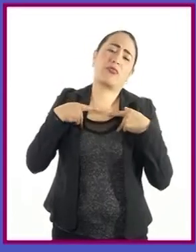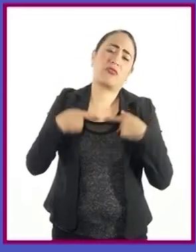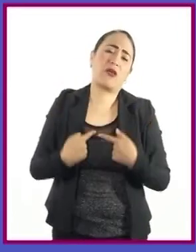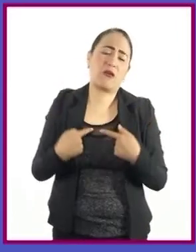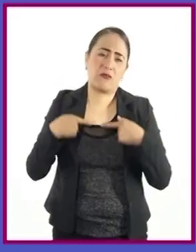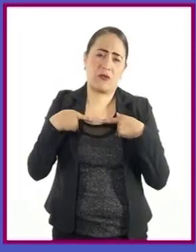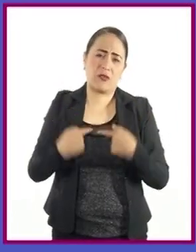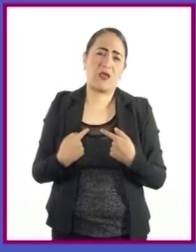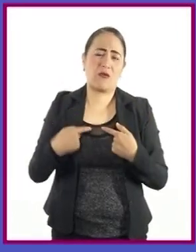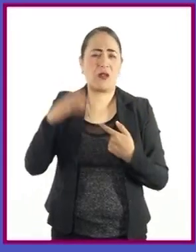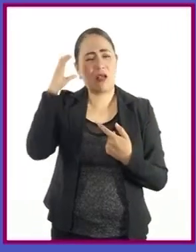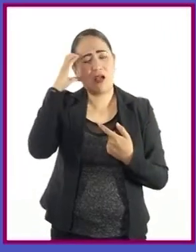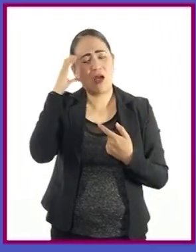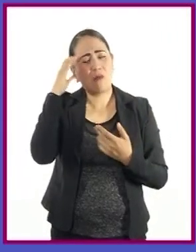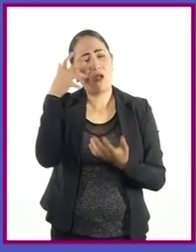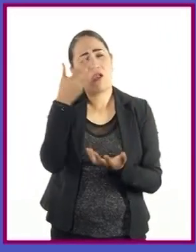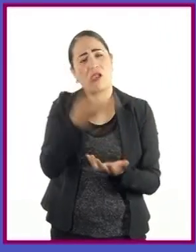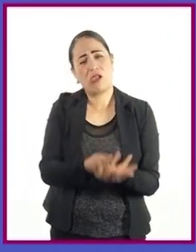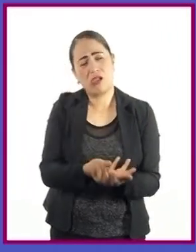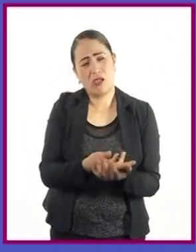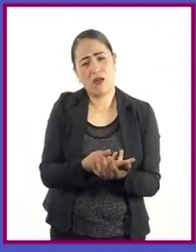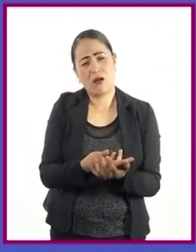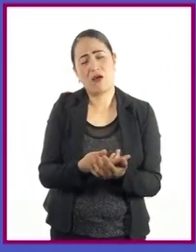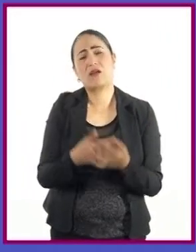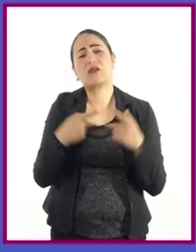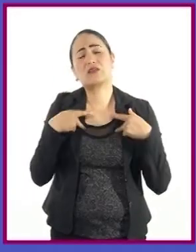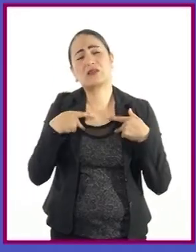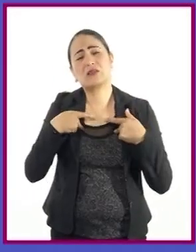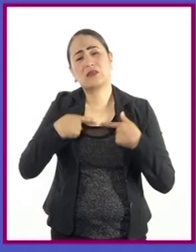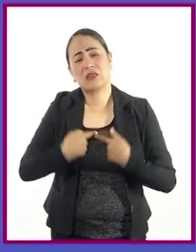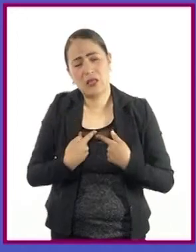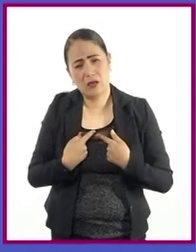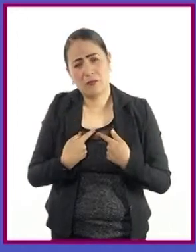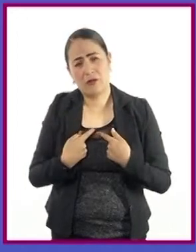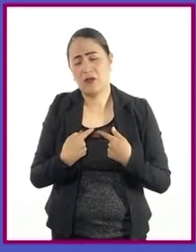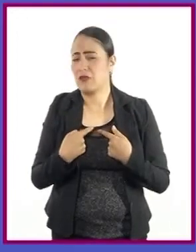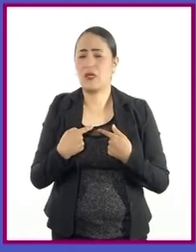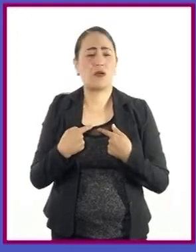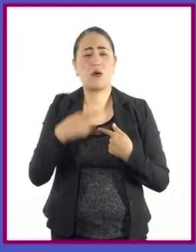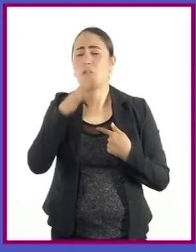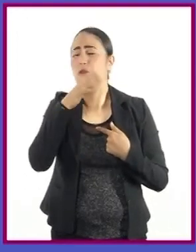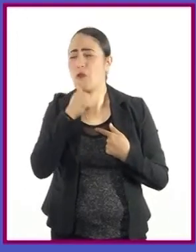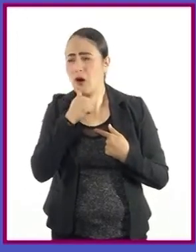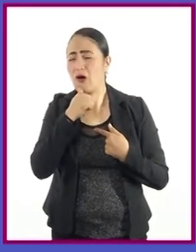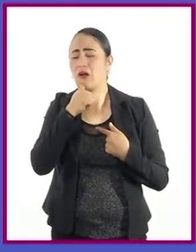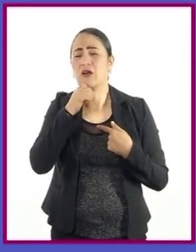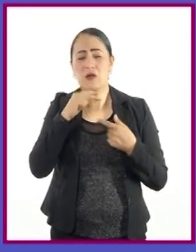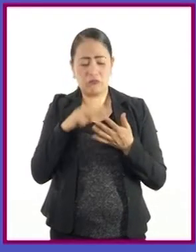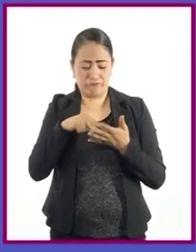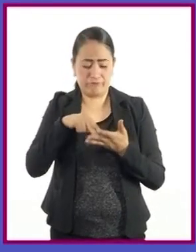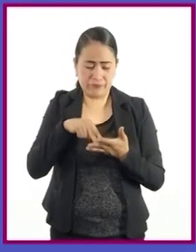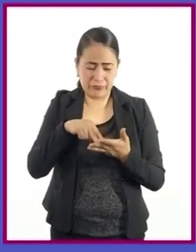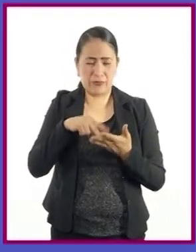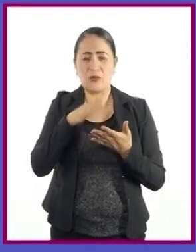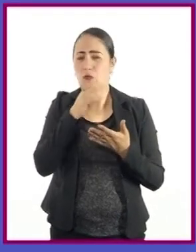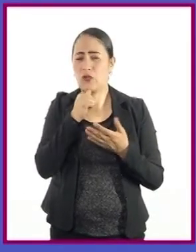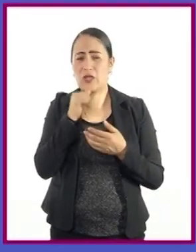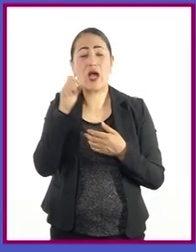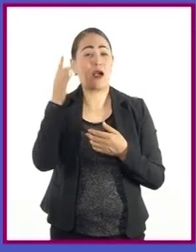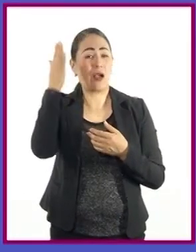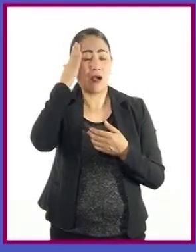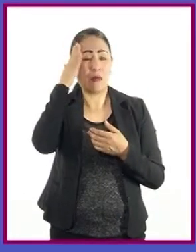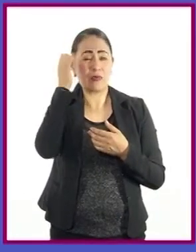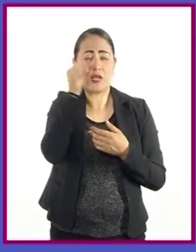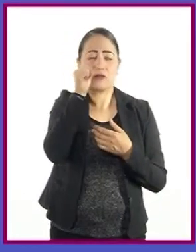con 1.000.000 de kilos encima. Desde el tercer día, este hundimiento no la abandonó más. Apenas podía mover la